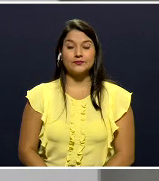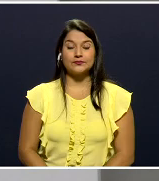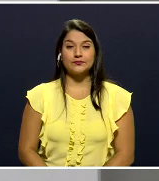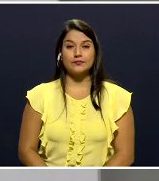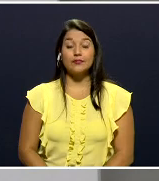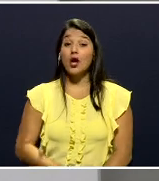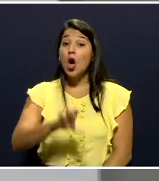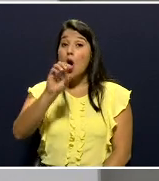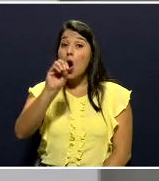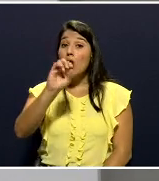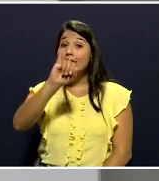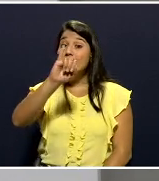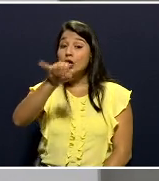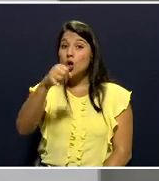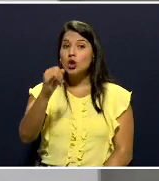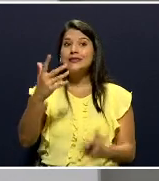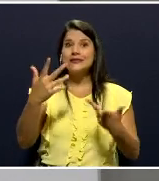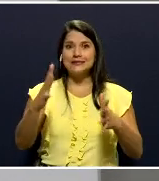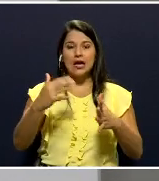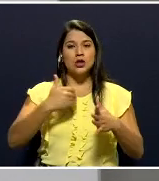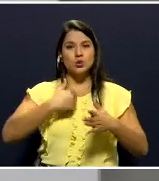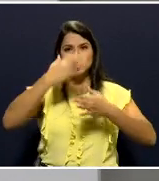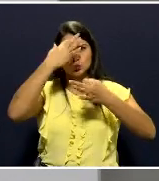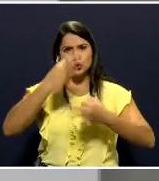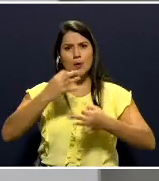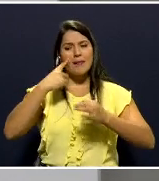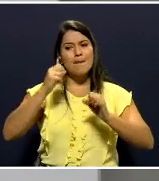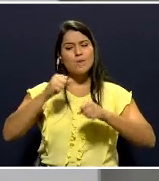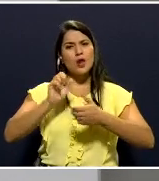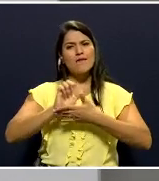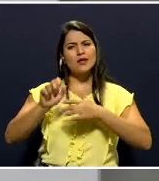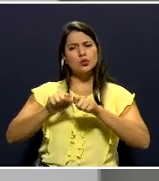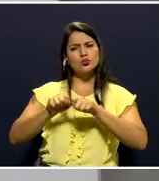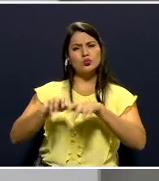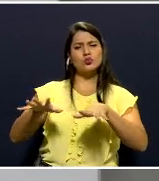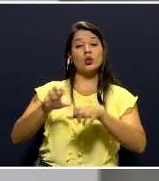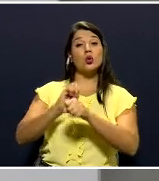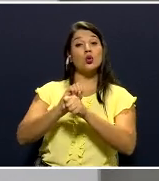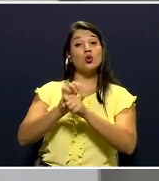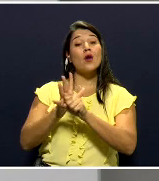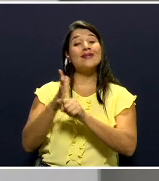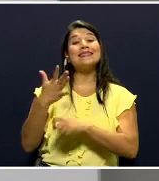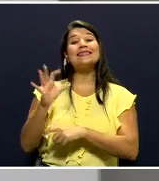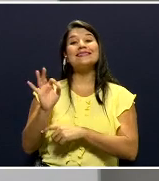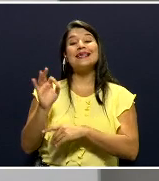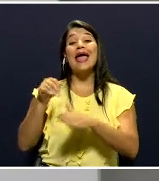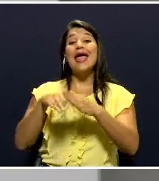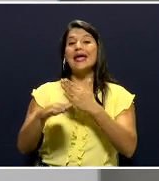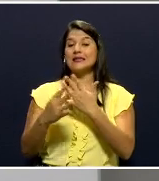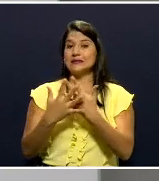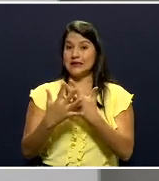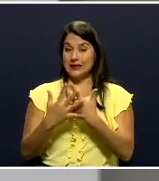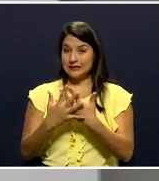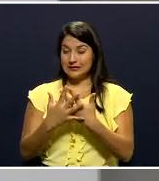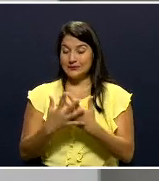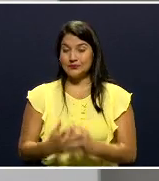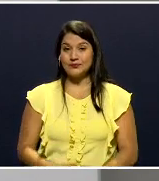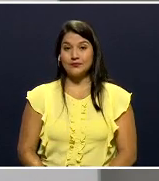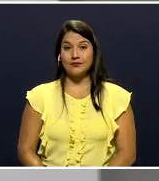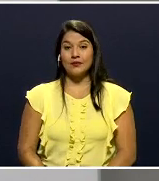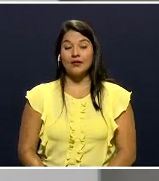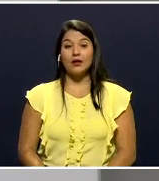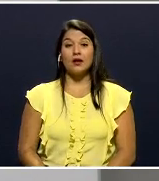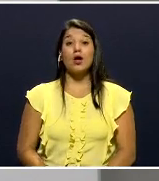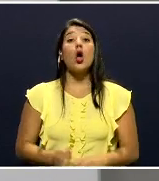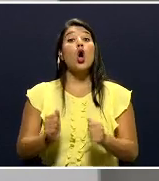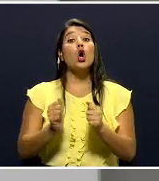El OIJ implementó acciones para prevenir contagios de COVID-19 en las celdas judiciales. Con la